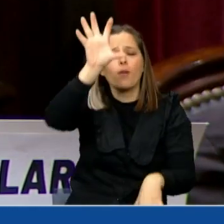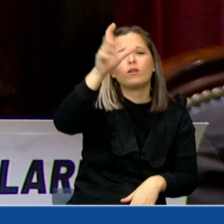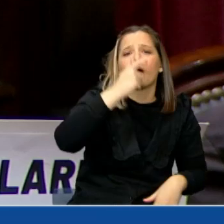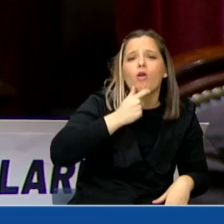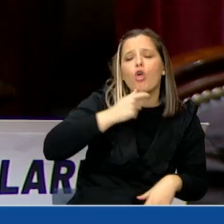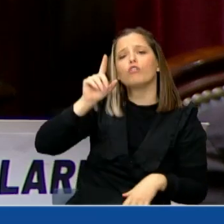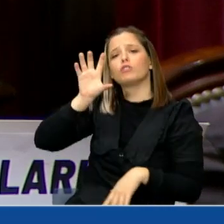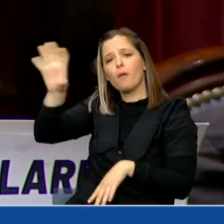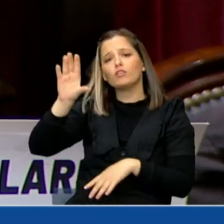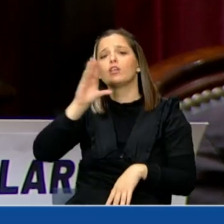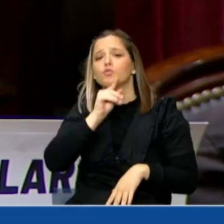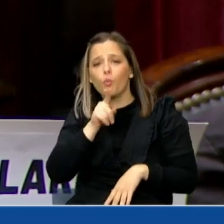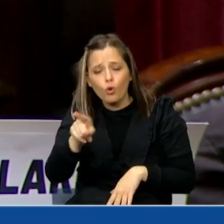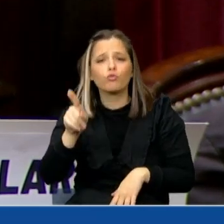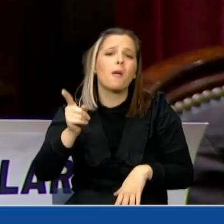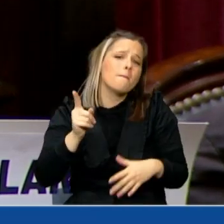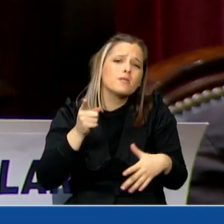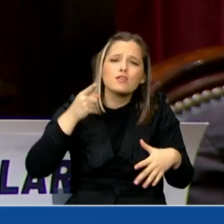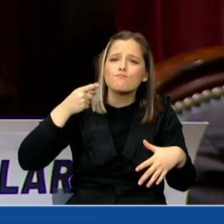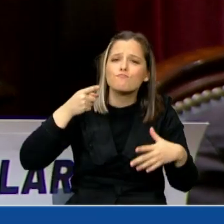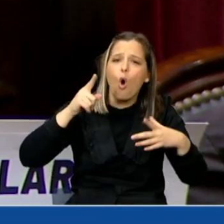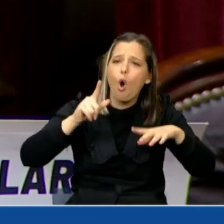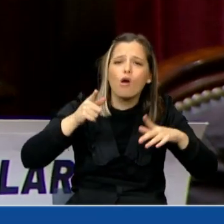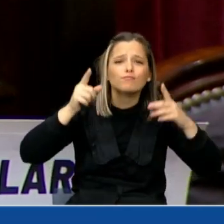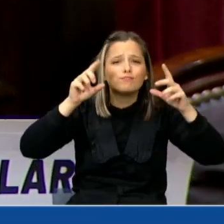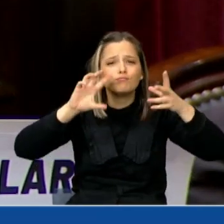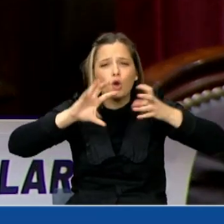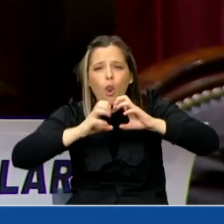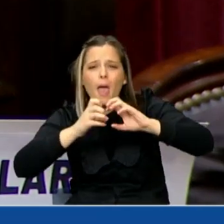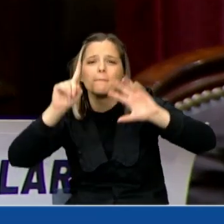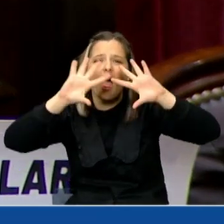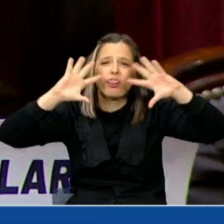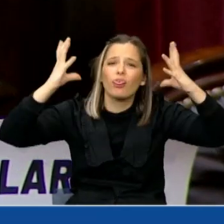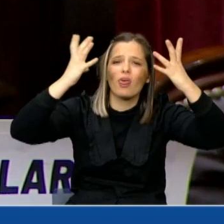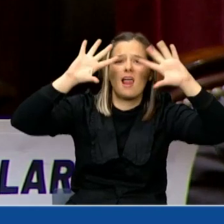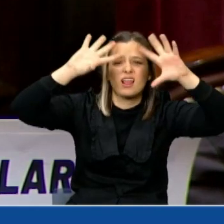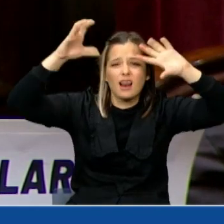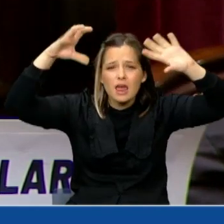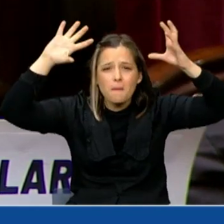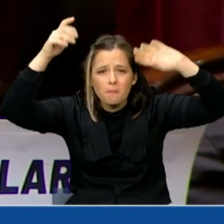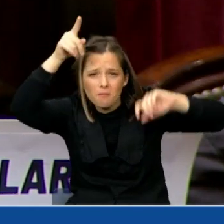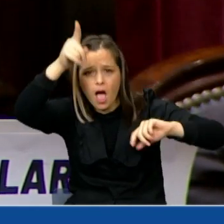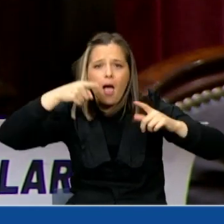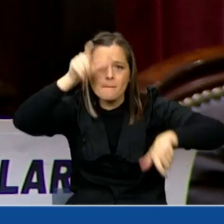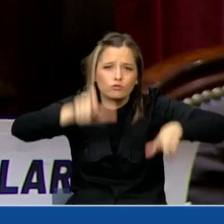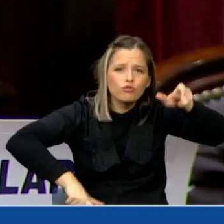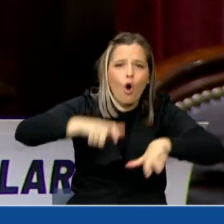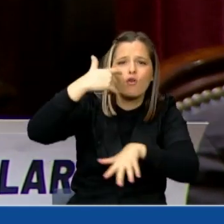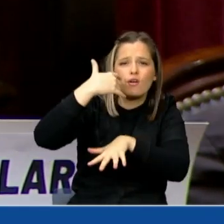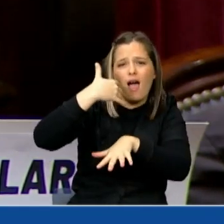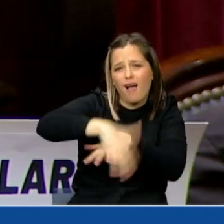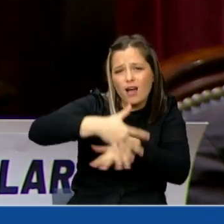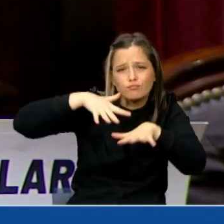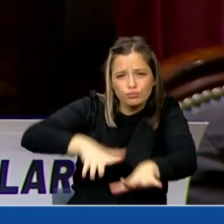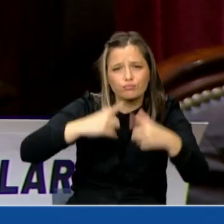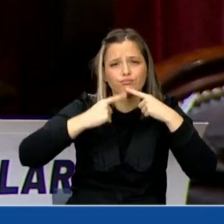Chubut, cómo hubiesen arrasado con el agua si no hubiesen salido a la calle los pueblos de Mendoza y de Chubut. Entonces, es muy grave lo que